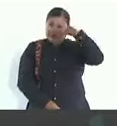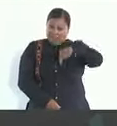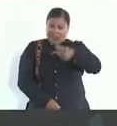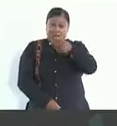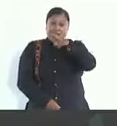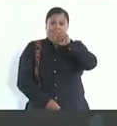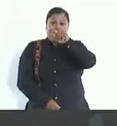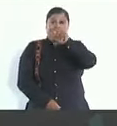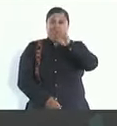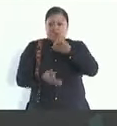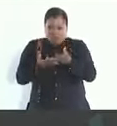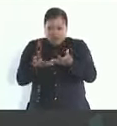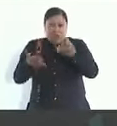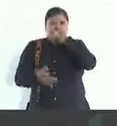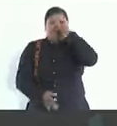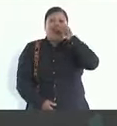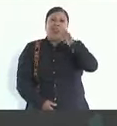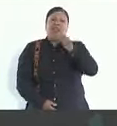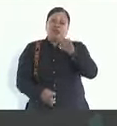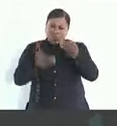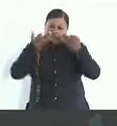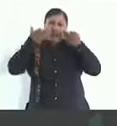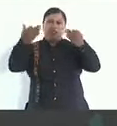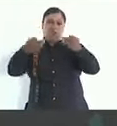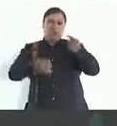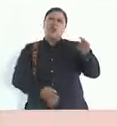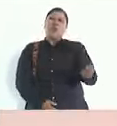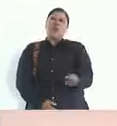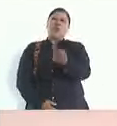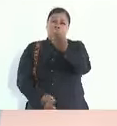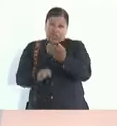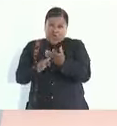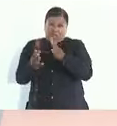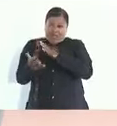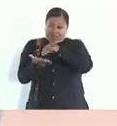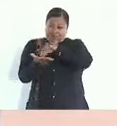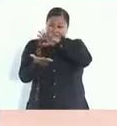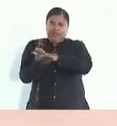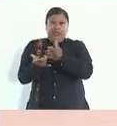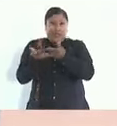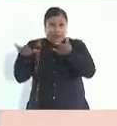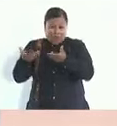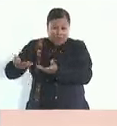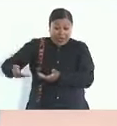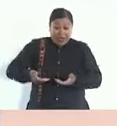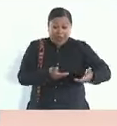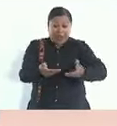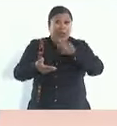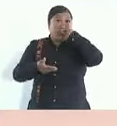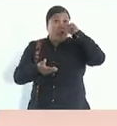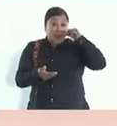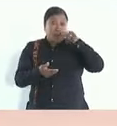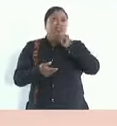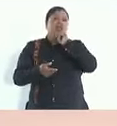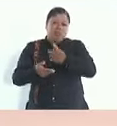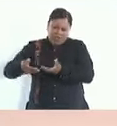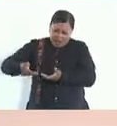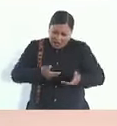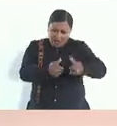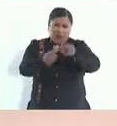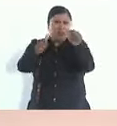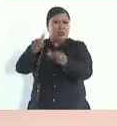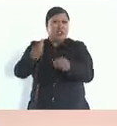sea testigo eterno de lo que hoy vivimos. El camino de Benito Juárez y los caminos artesanales son